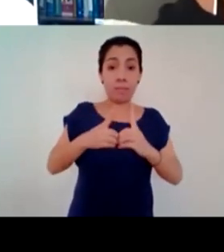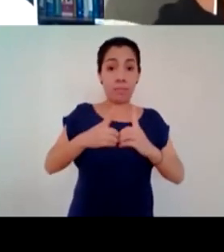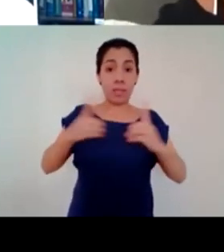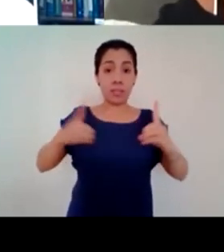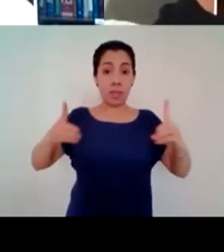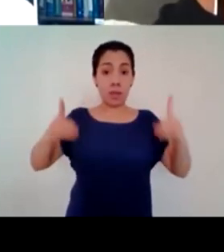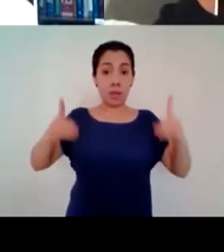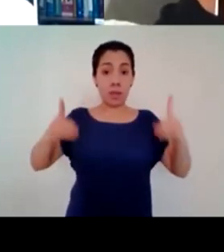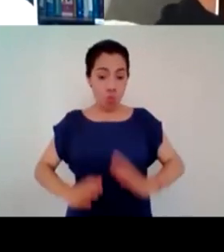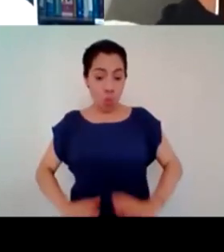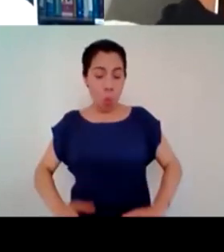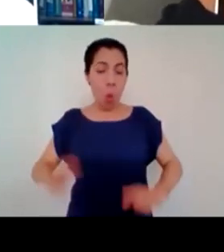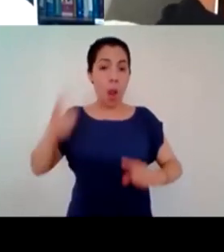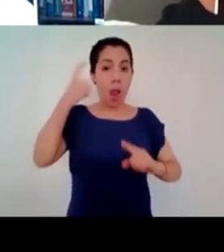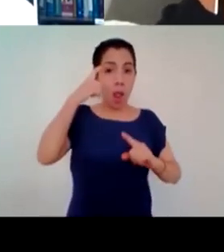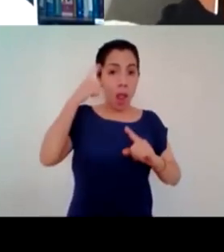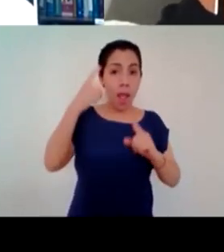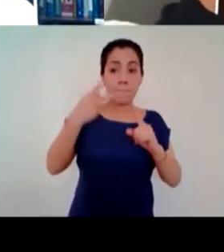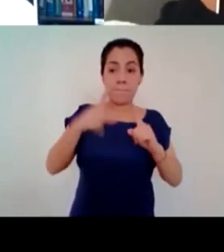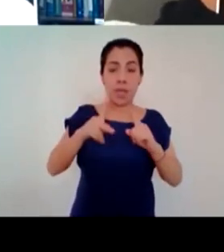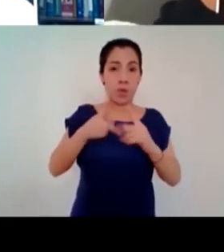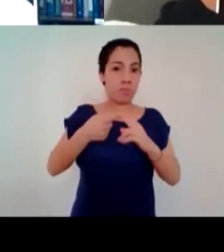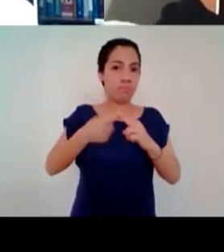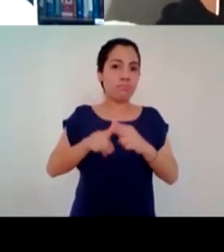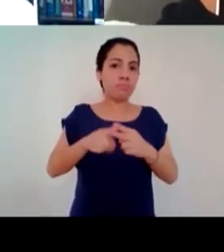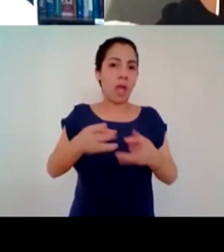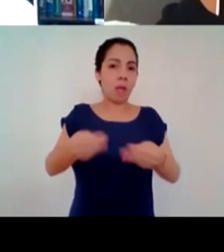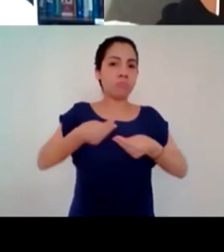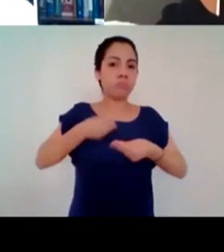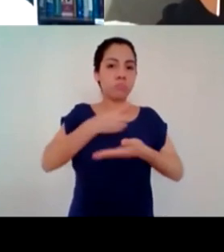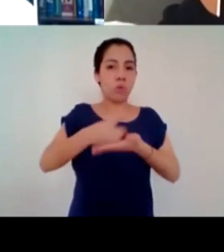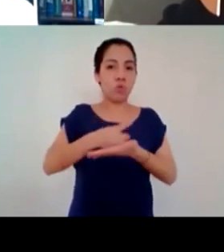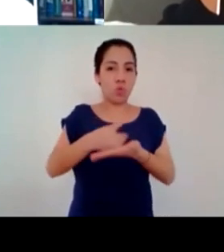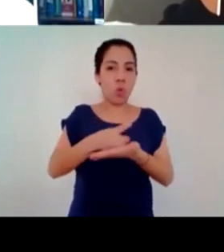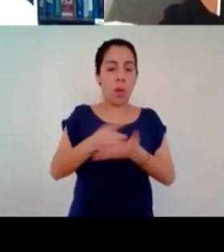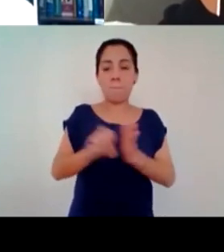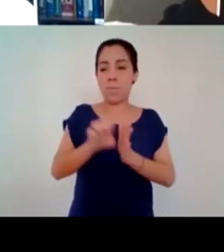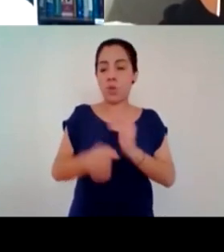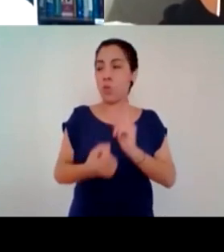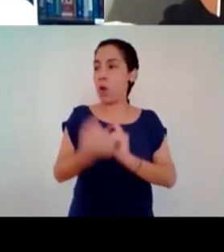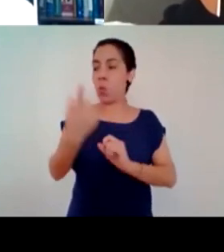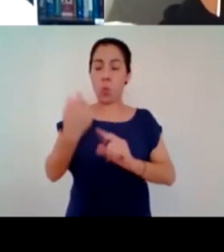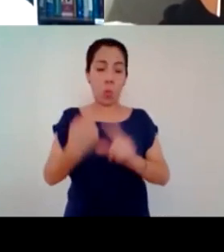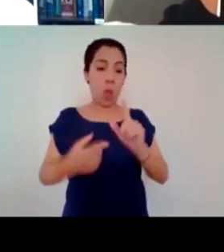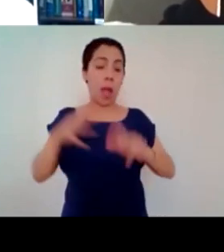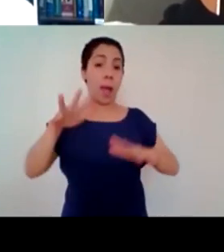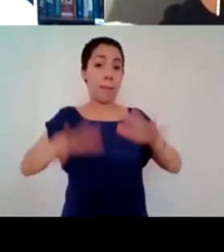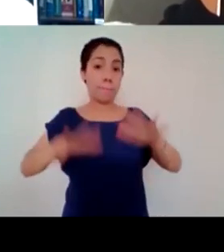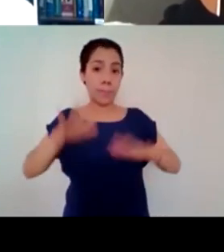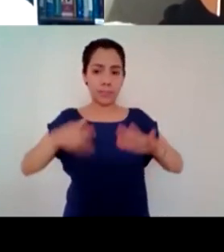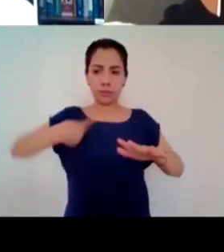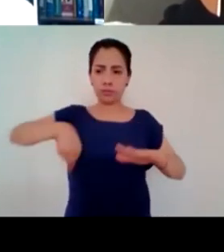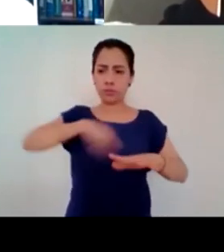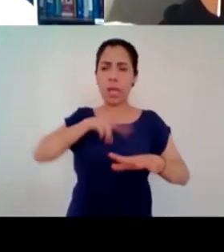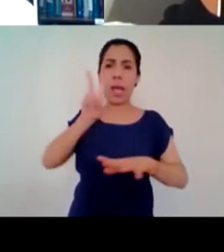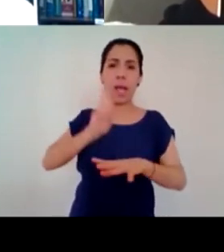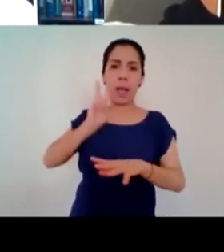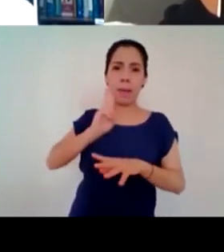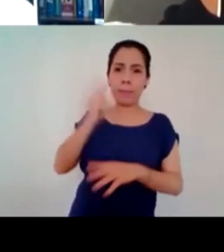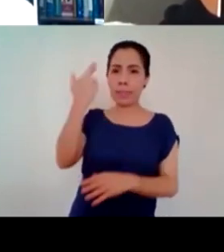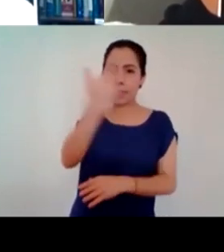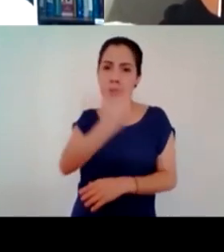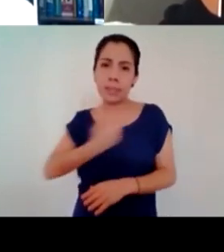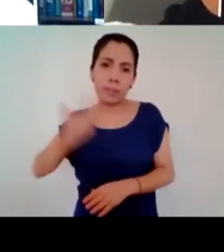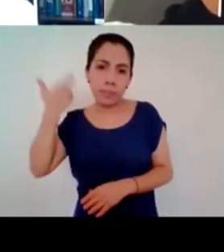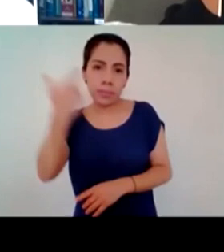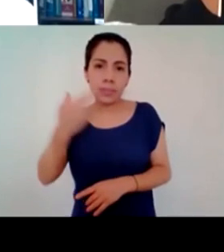nosotros en la casa de medio camino, cuando nos llegan los adolescentes de haber estado en internamiento, hacemos valoraciones psiquiátricas y hacemos valoraciones